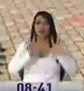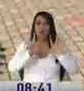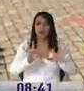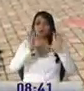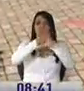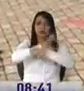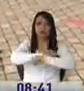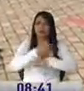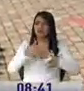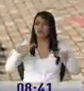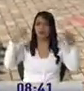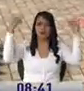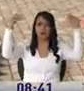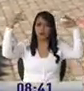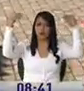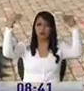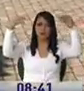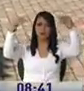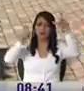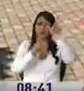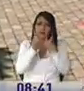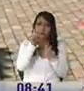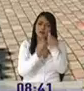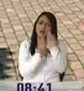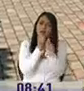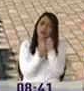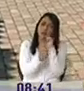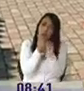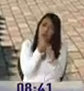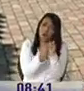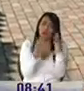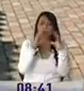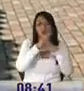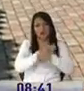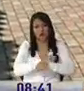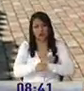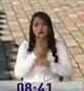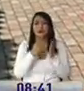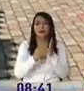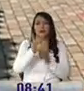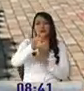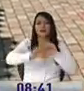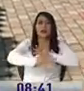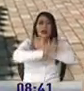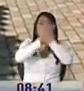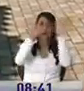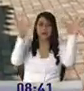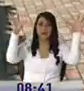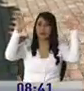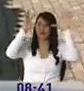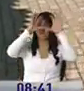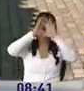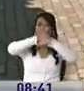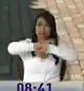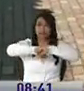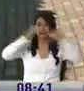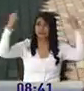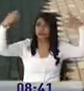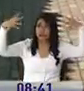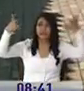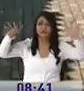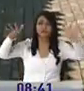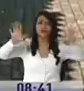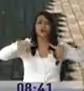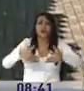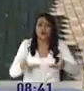tiene luminaria hay gente que hace deporte Aproximadamente a las 5 de la mañana imagínense en esa oscuridad Cómo pueden hacerlo y también en la